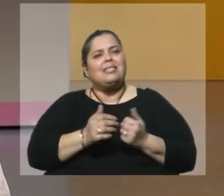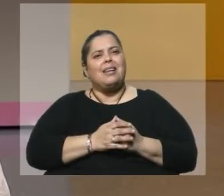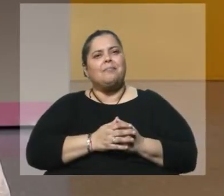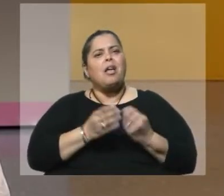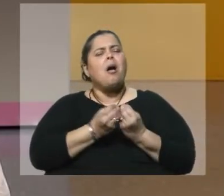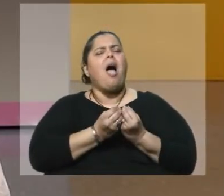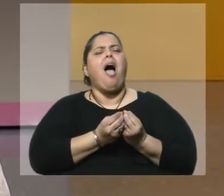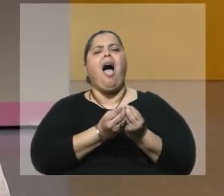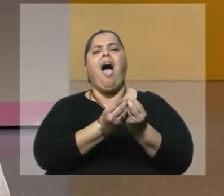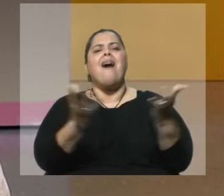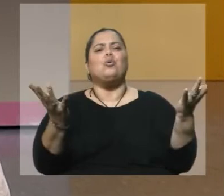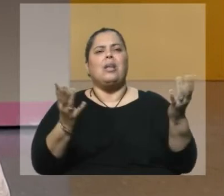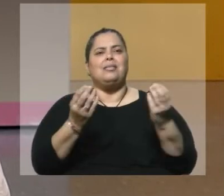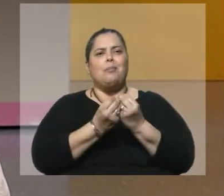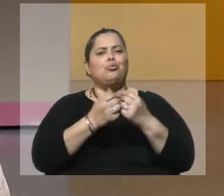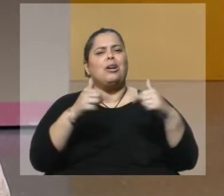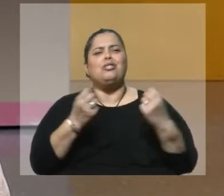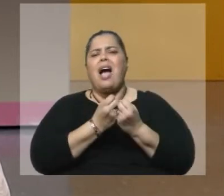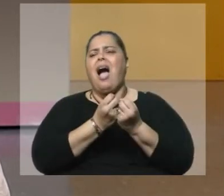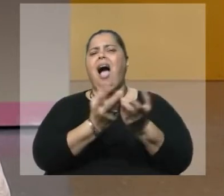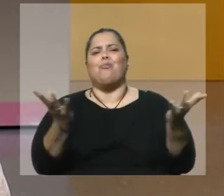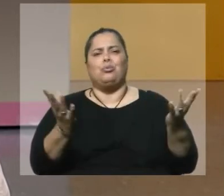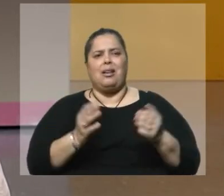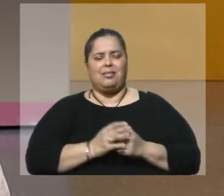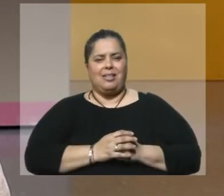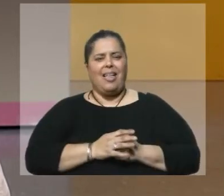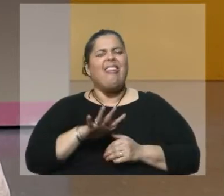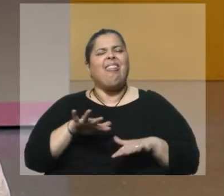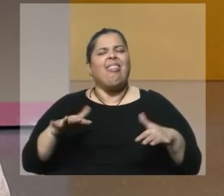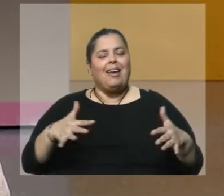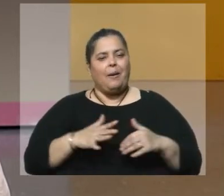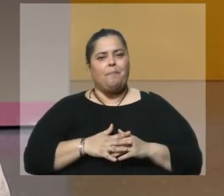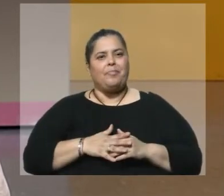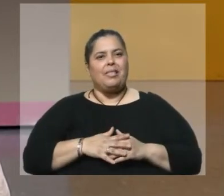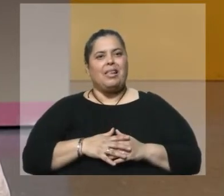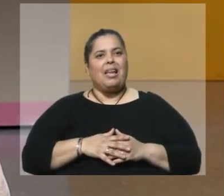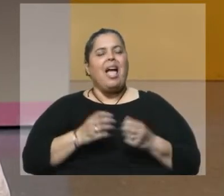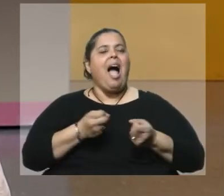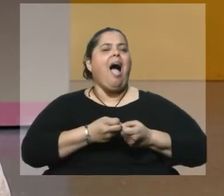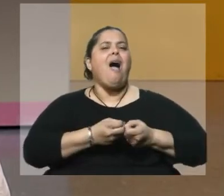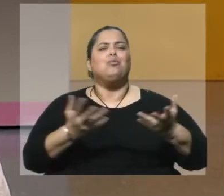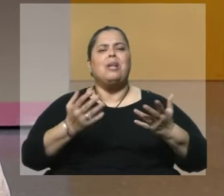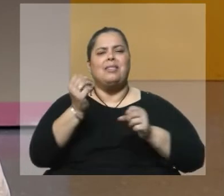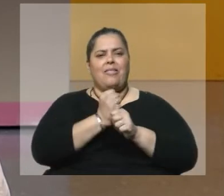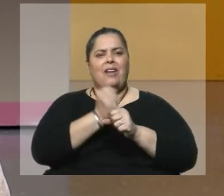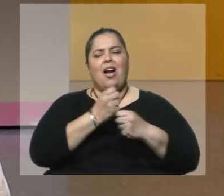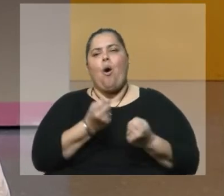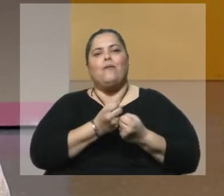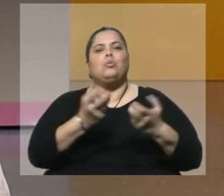Abundancia. Conmigo viene abundancia. ¿Abundancia? Sí, así. ¿De qué? Tengo de obras. De obras,